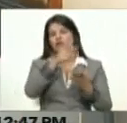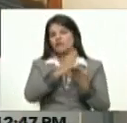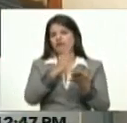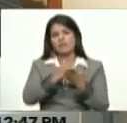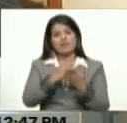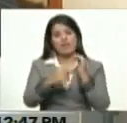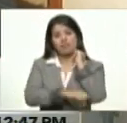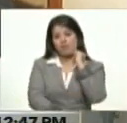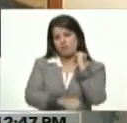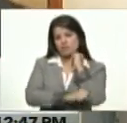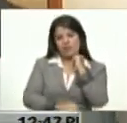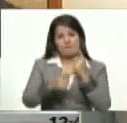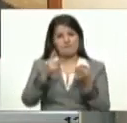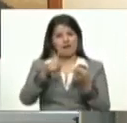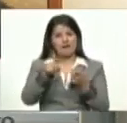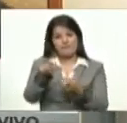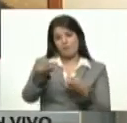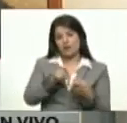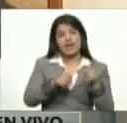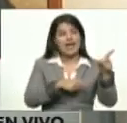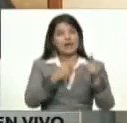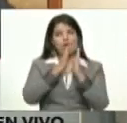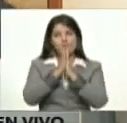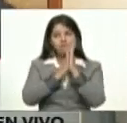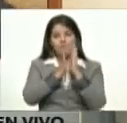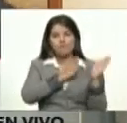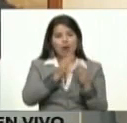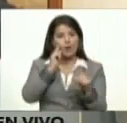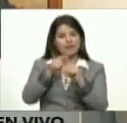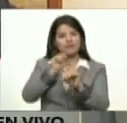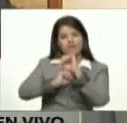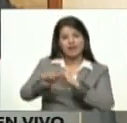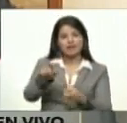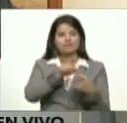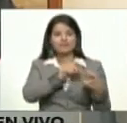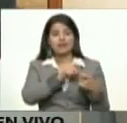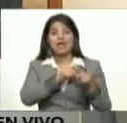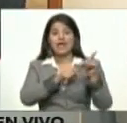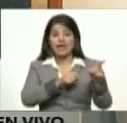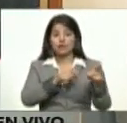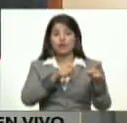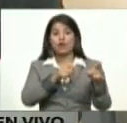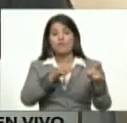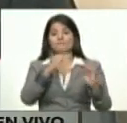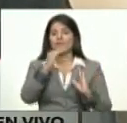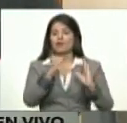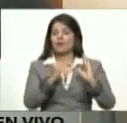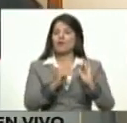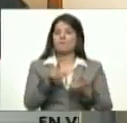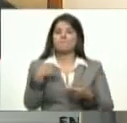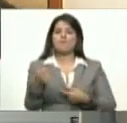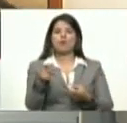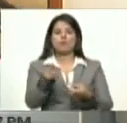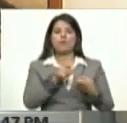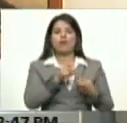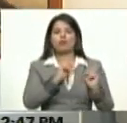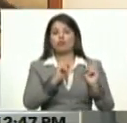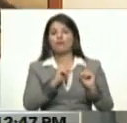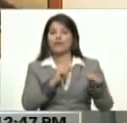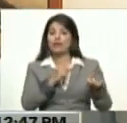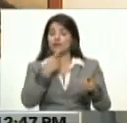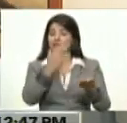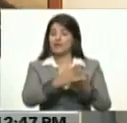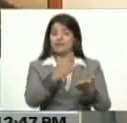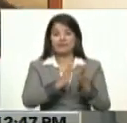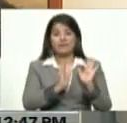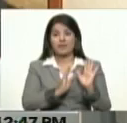a partir de distintas estrategias leguleyas que les han permitido ir reduciendo la base imponible sobre la